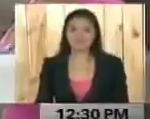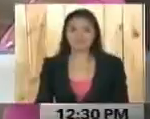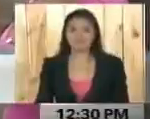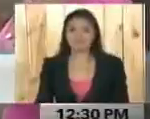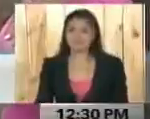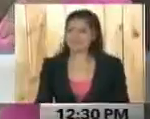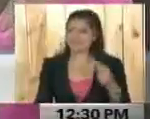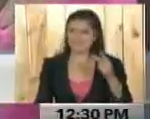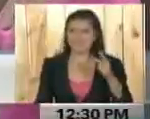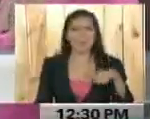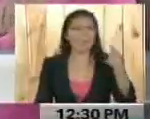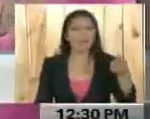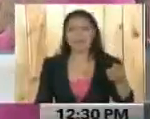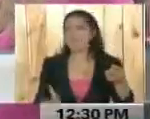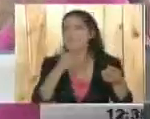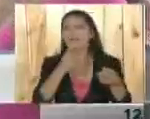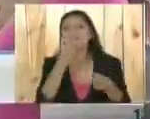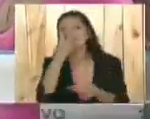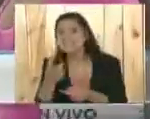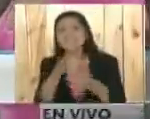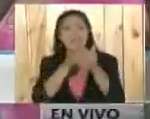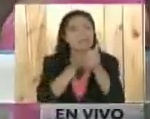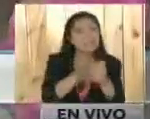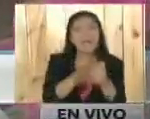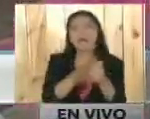No, es que mañana no hay visitas guiadas a Miraflores.